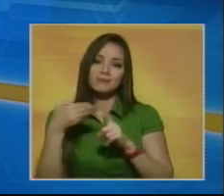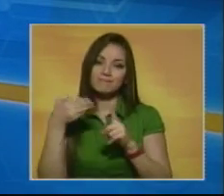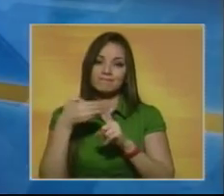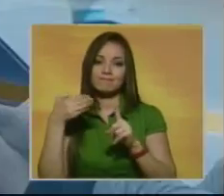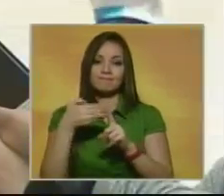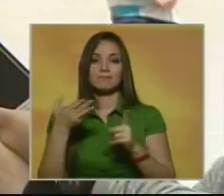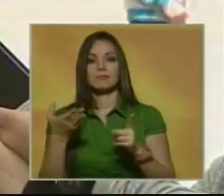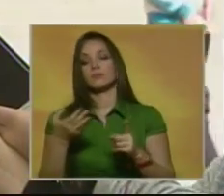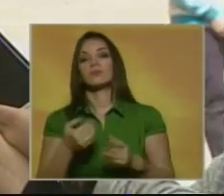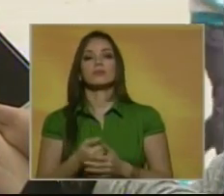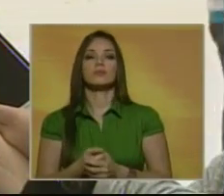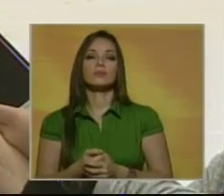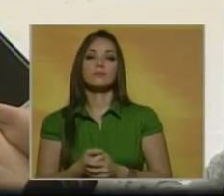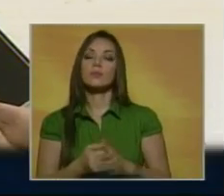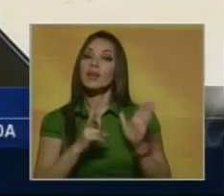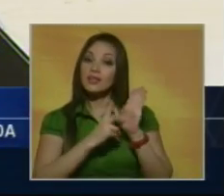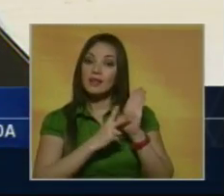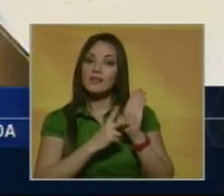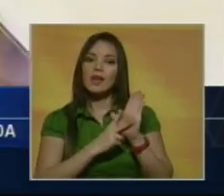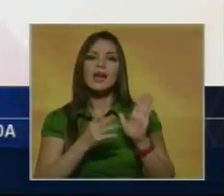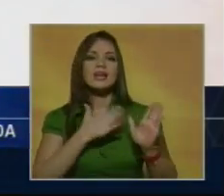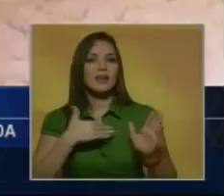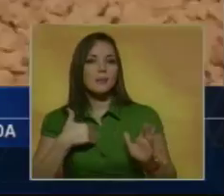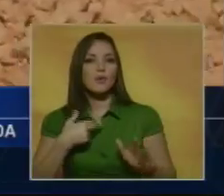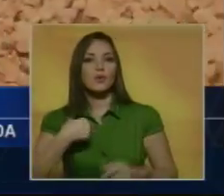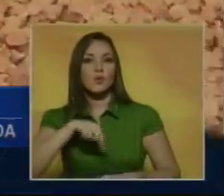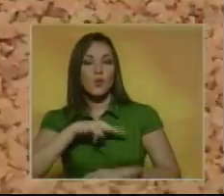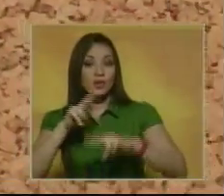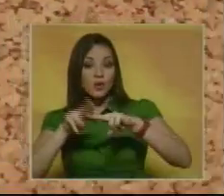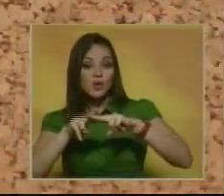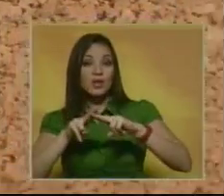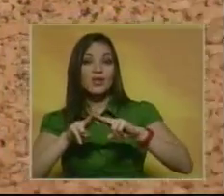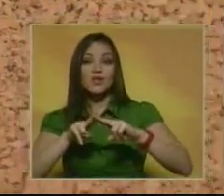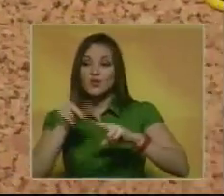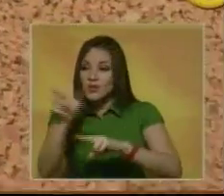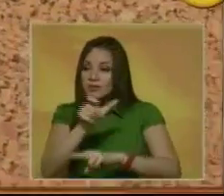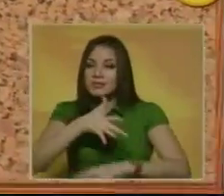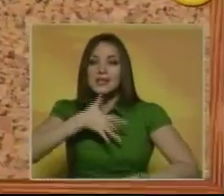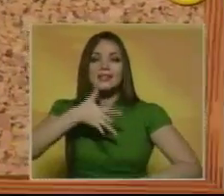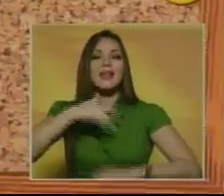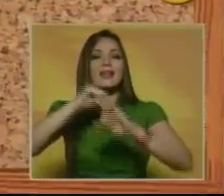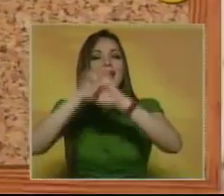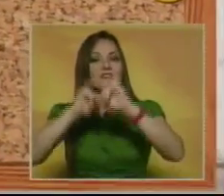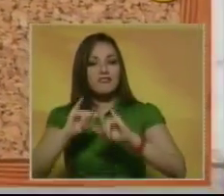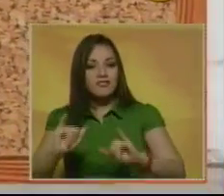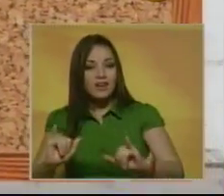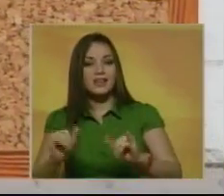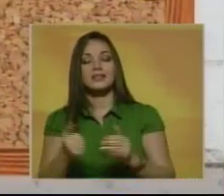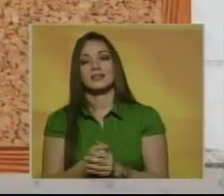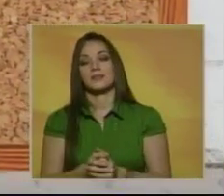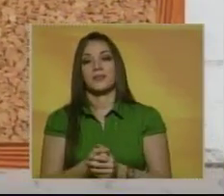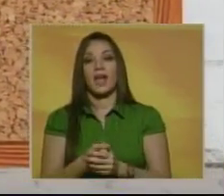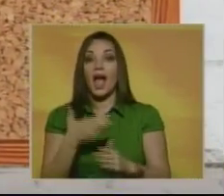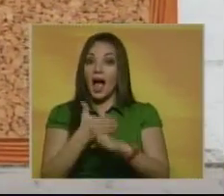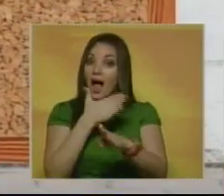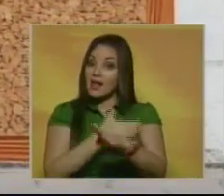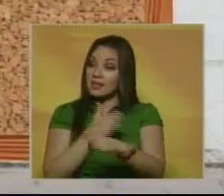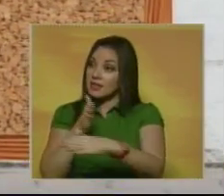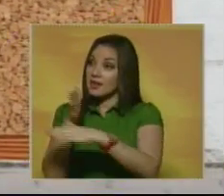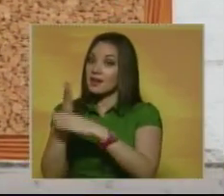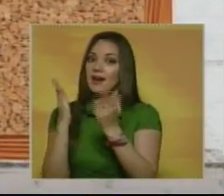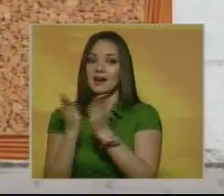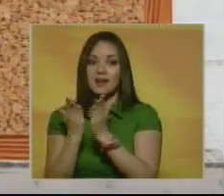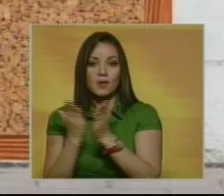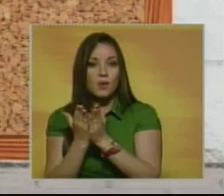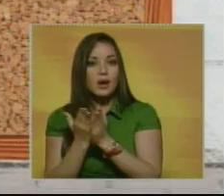del acoso. Que realmente nuestros niños sean felices. Prepararte con anterioridad para volver al colegio es una valiosa herramienta. En primer